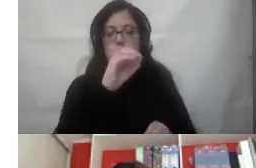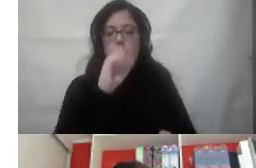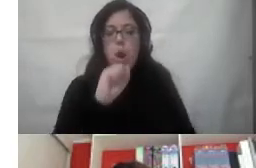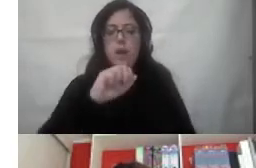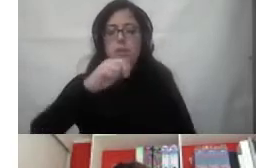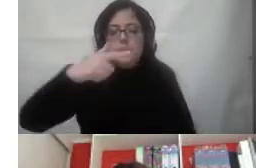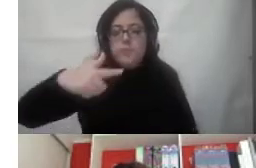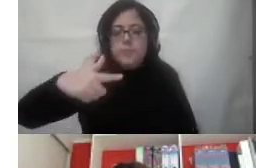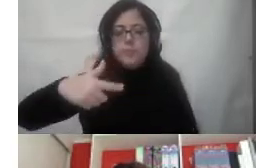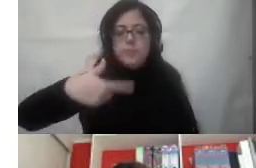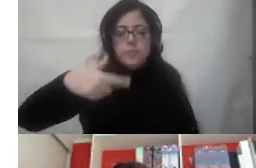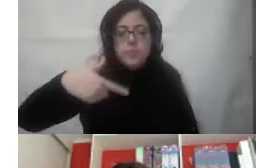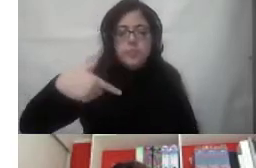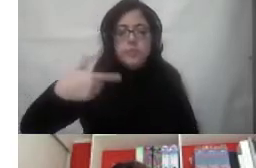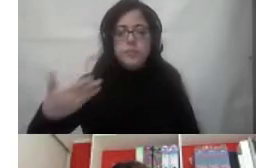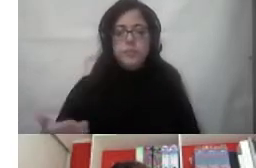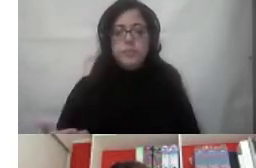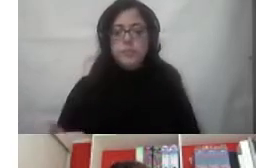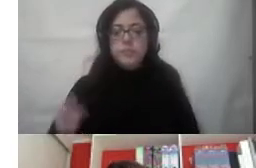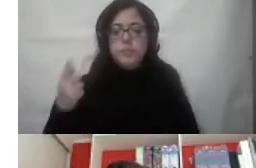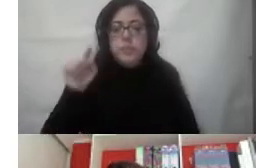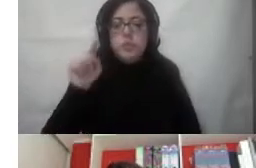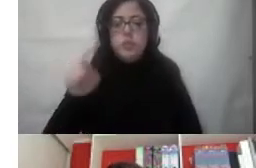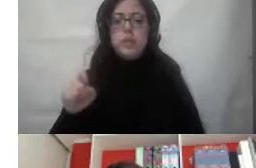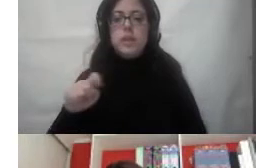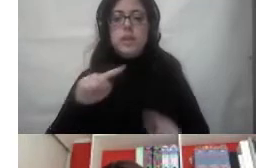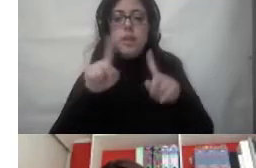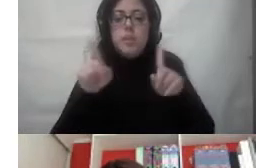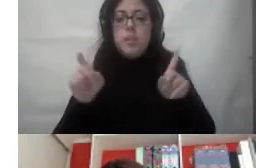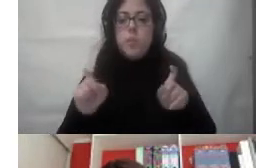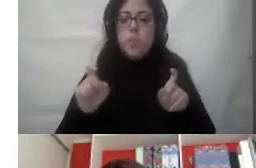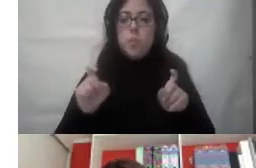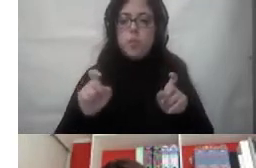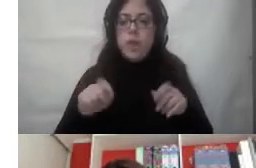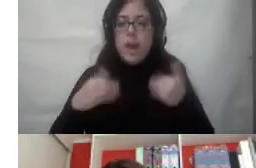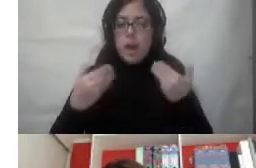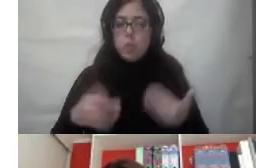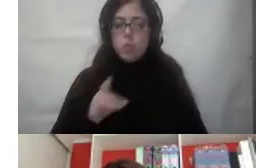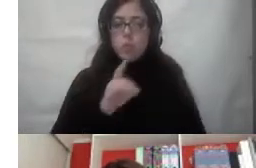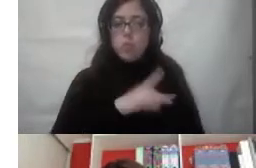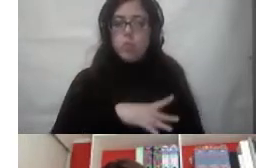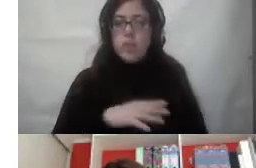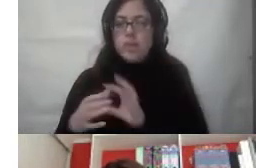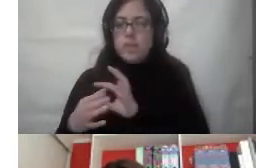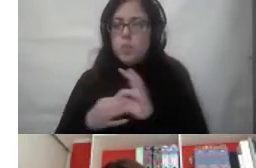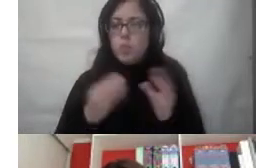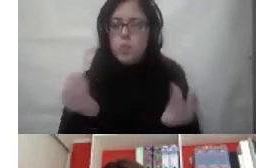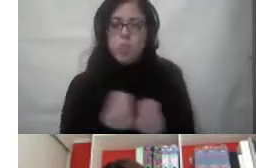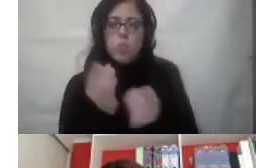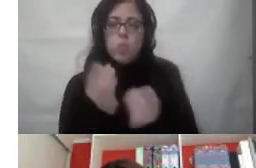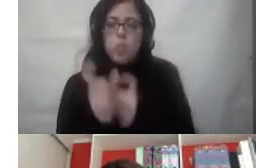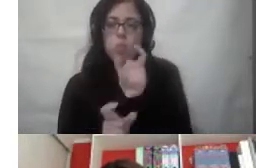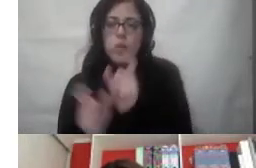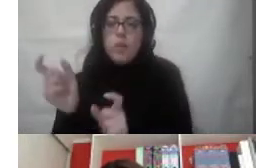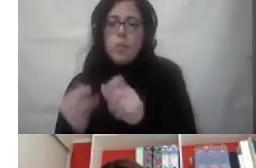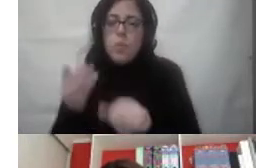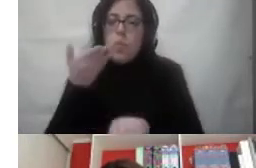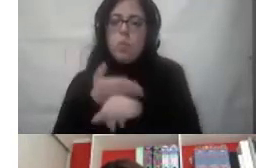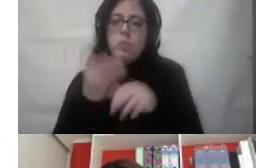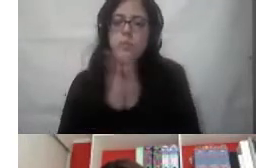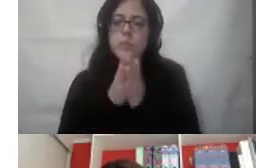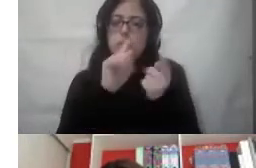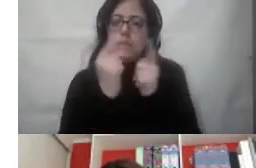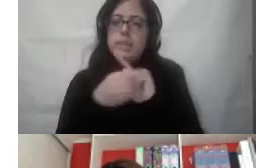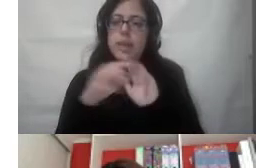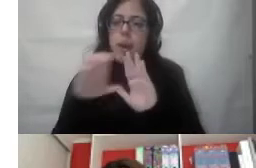¿ya? La pregunta es, actualmente en Chile, ¿por qué tantas personas piden que se cambie la